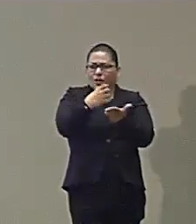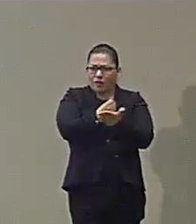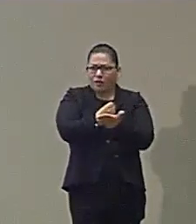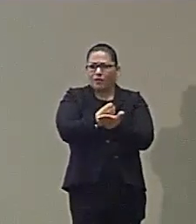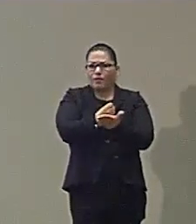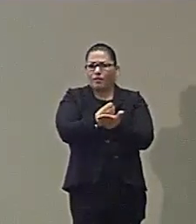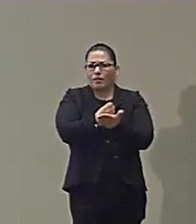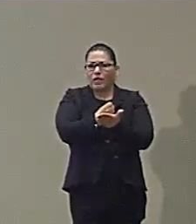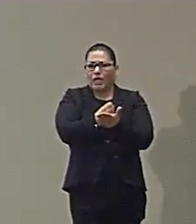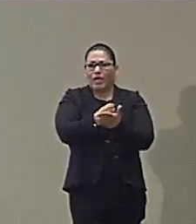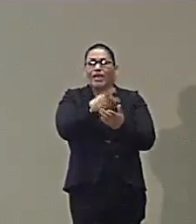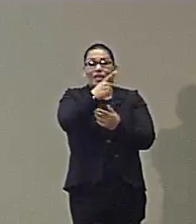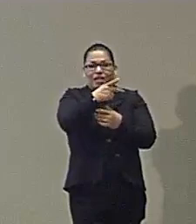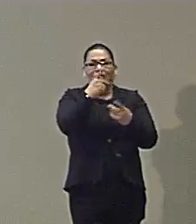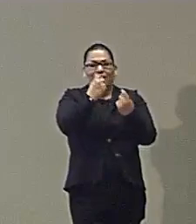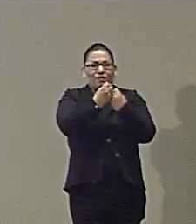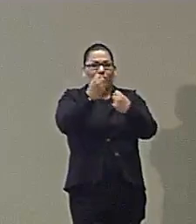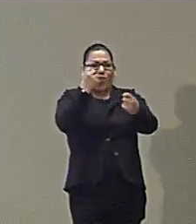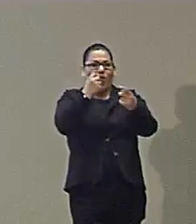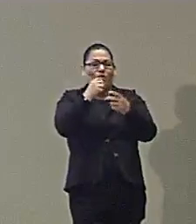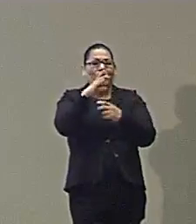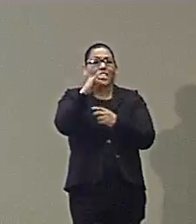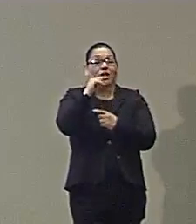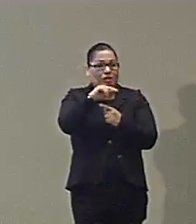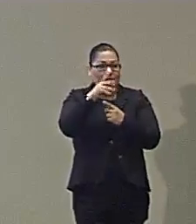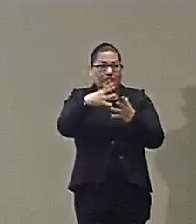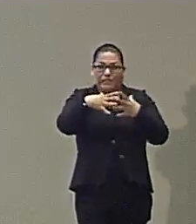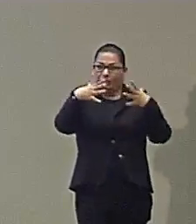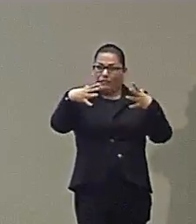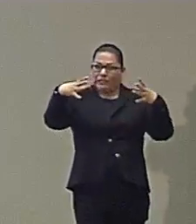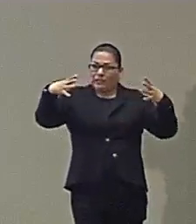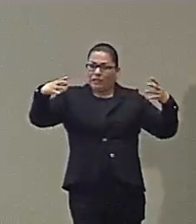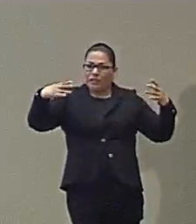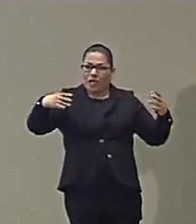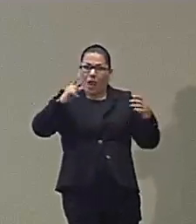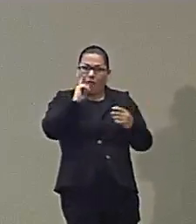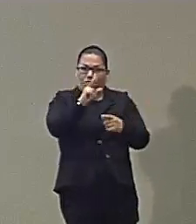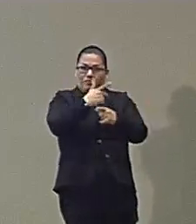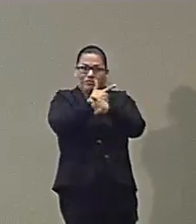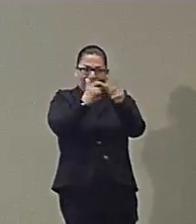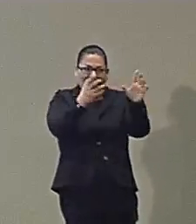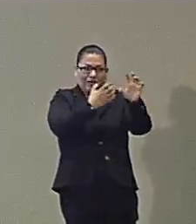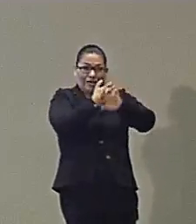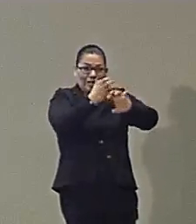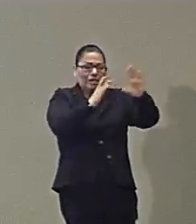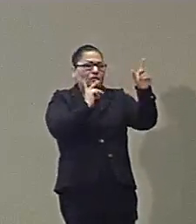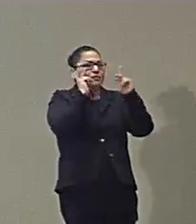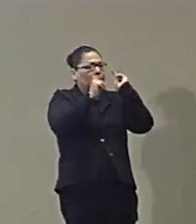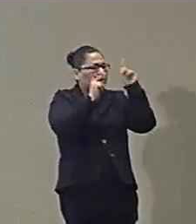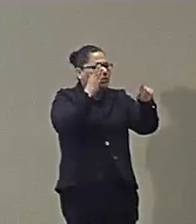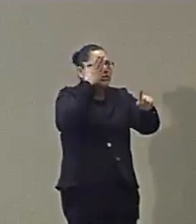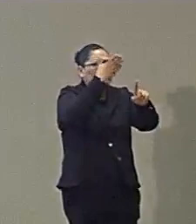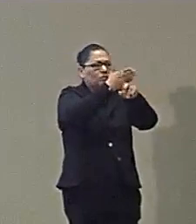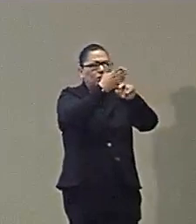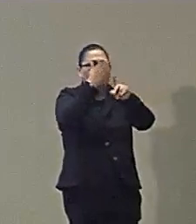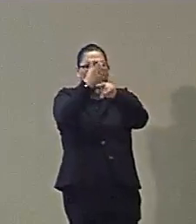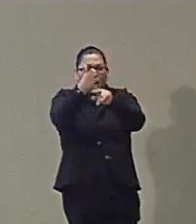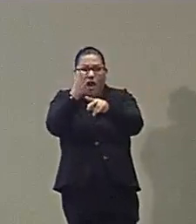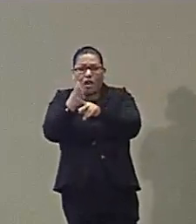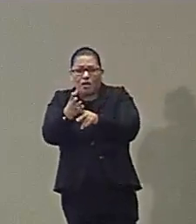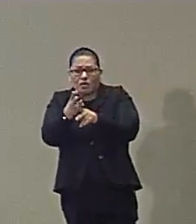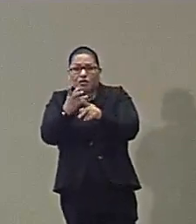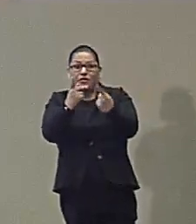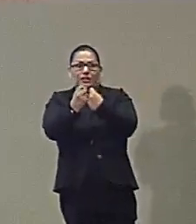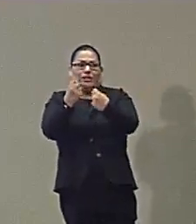turibús miren turibús es un gran producto lo veo cada vez más en los diferentes estados cuando nosotros empezamos la tarea aquí